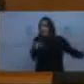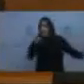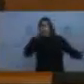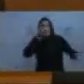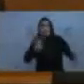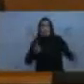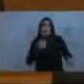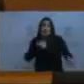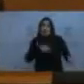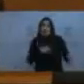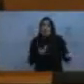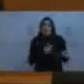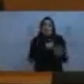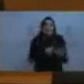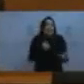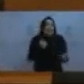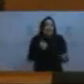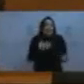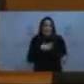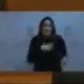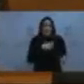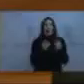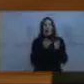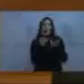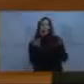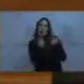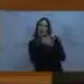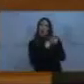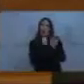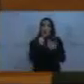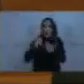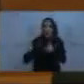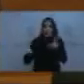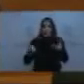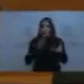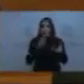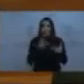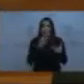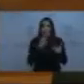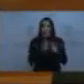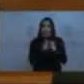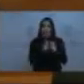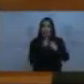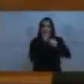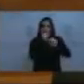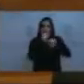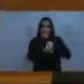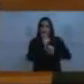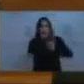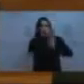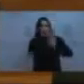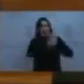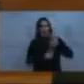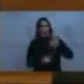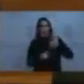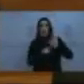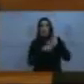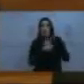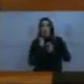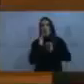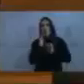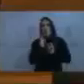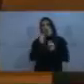hablando más hasta que aparezca, salvo esta figura, ya digo, del carné de esperista de las listas sanitarias. Desconocemos si